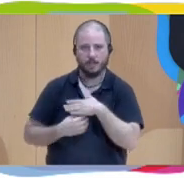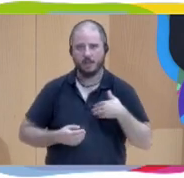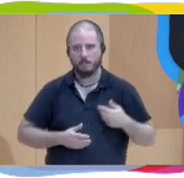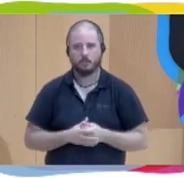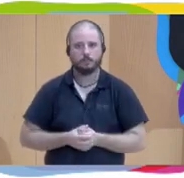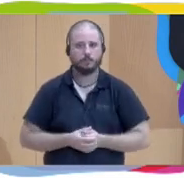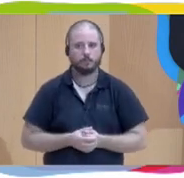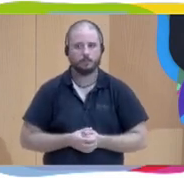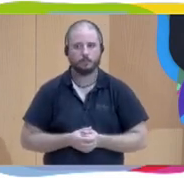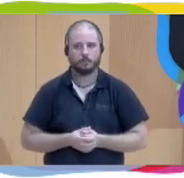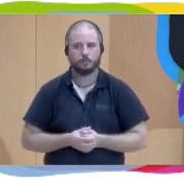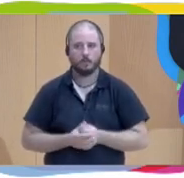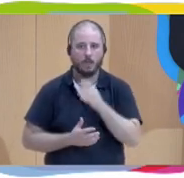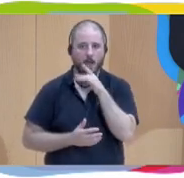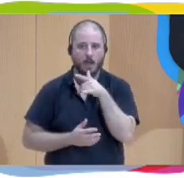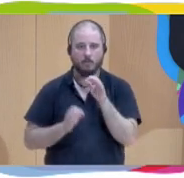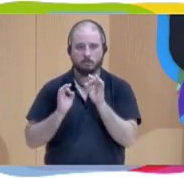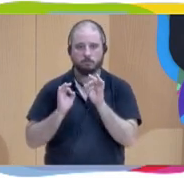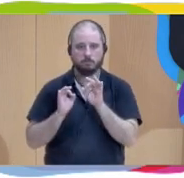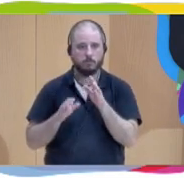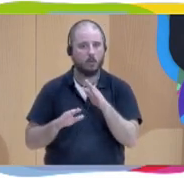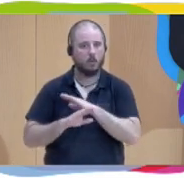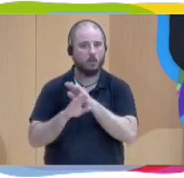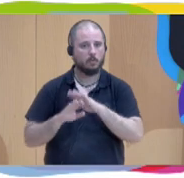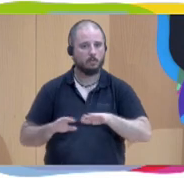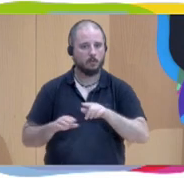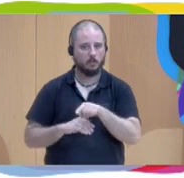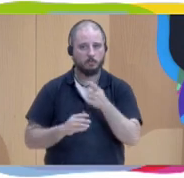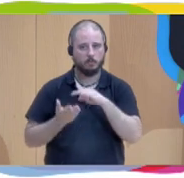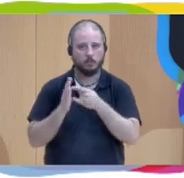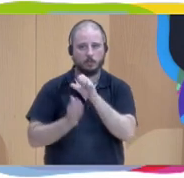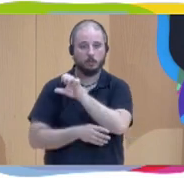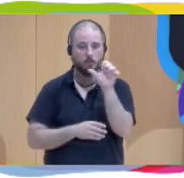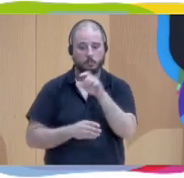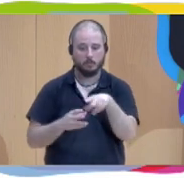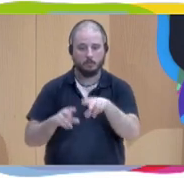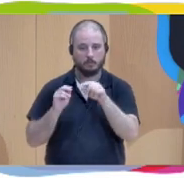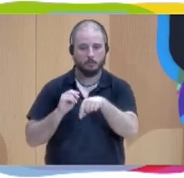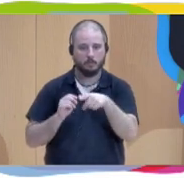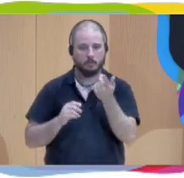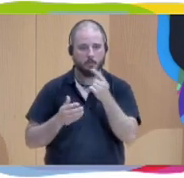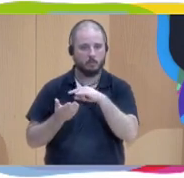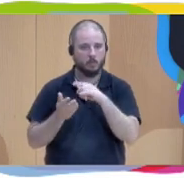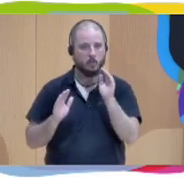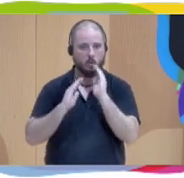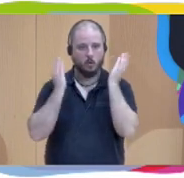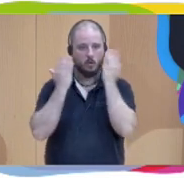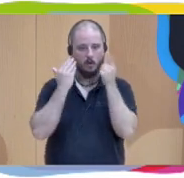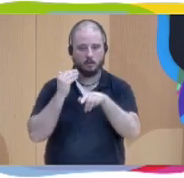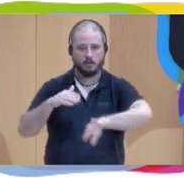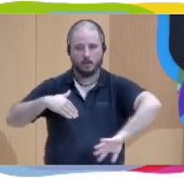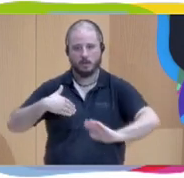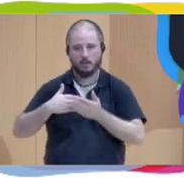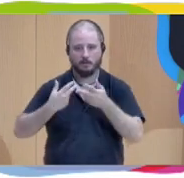Y ahora estamos aquí, en la última fase de este proyecto europeo, con este congreso, que es el cierre, con un